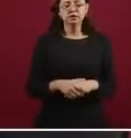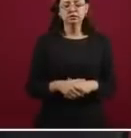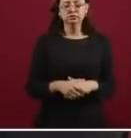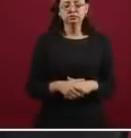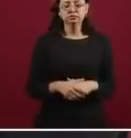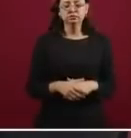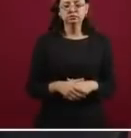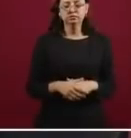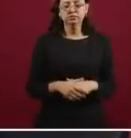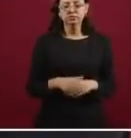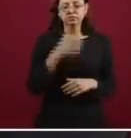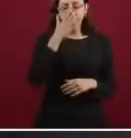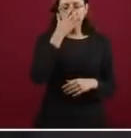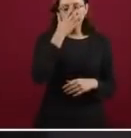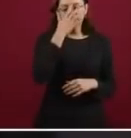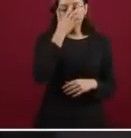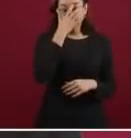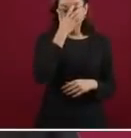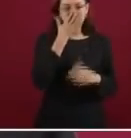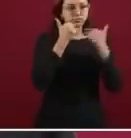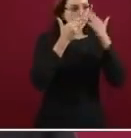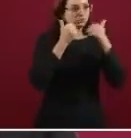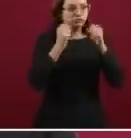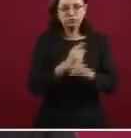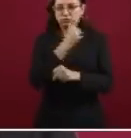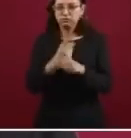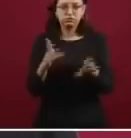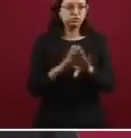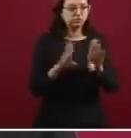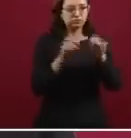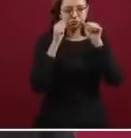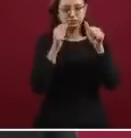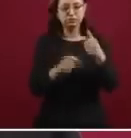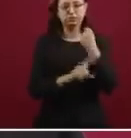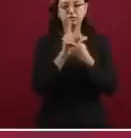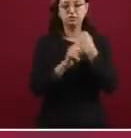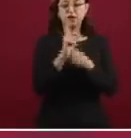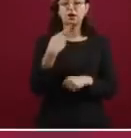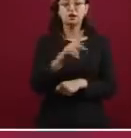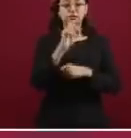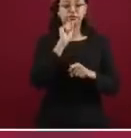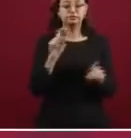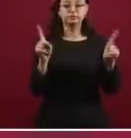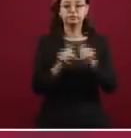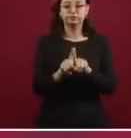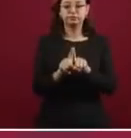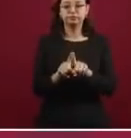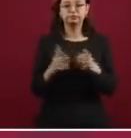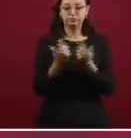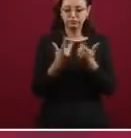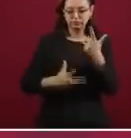problema de la inseguridad cómo abordarlo pero también lo